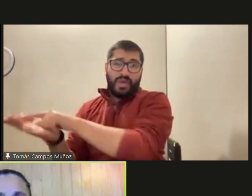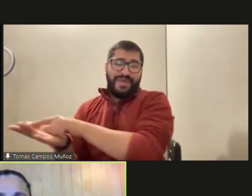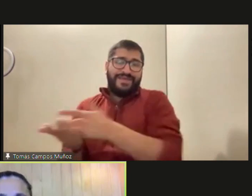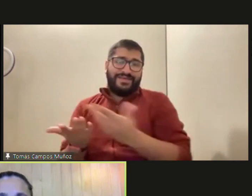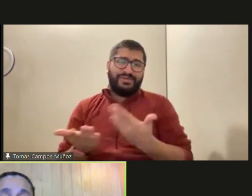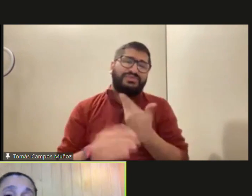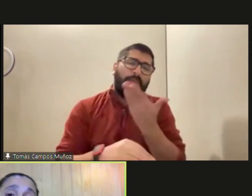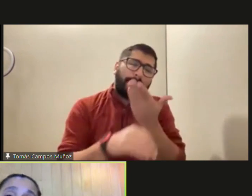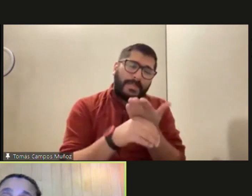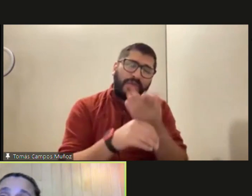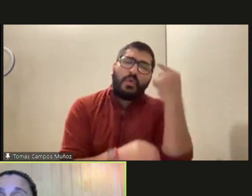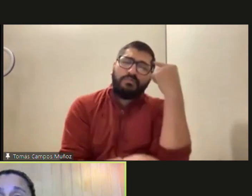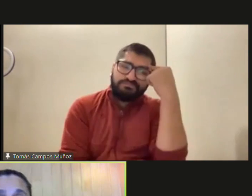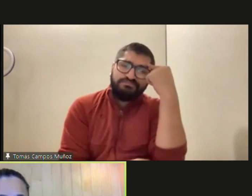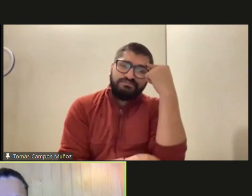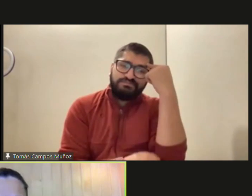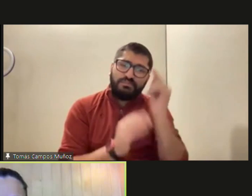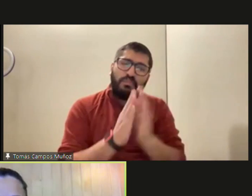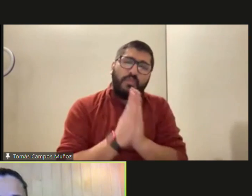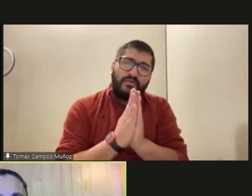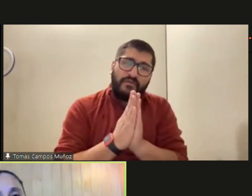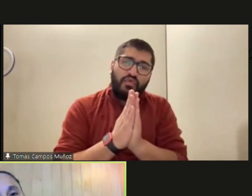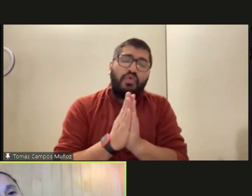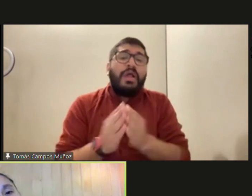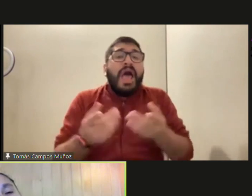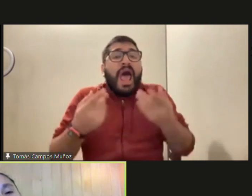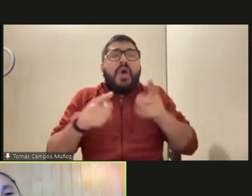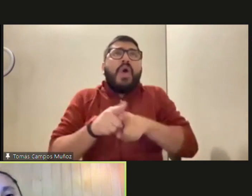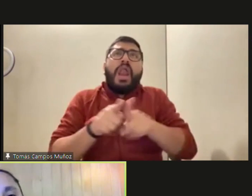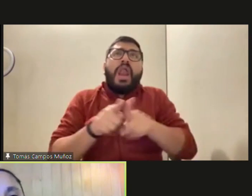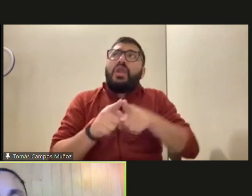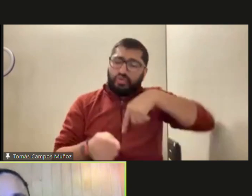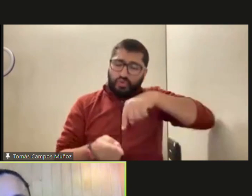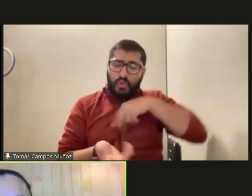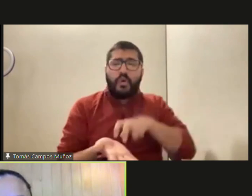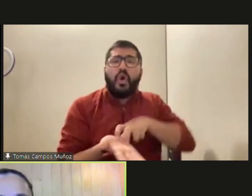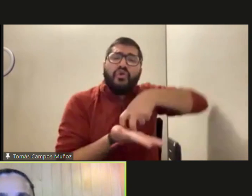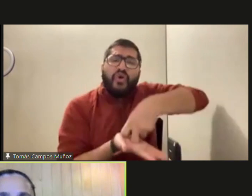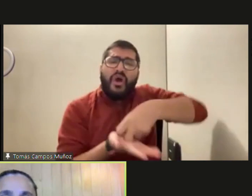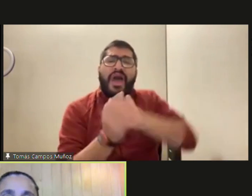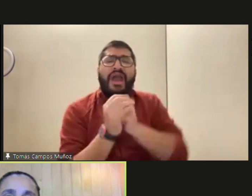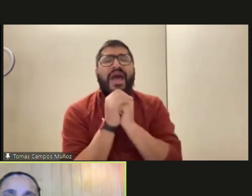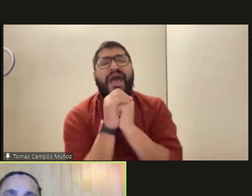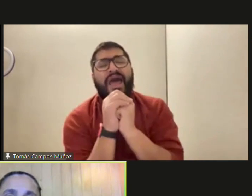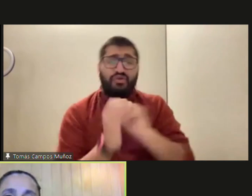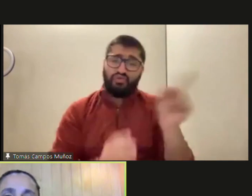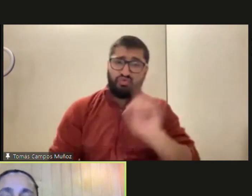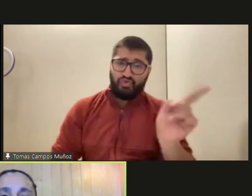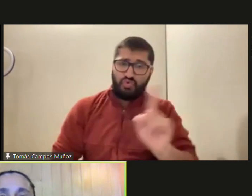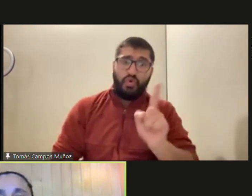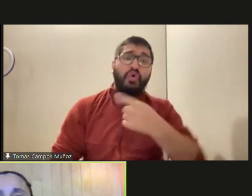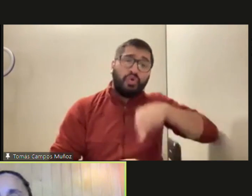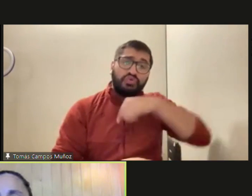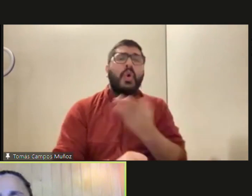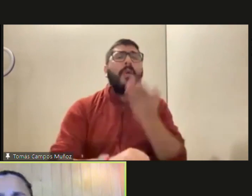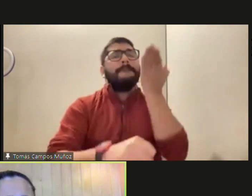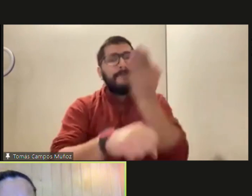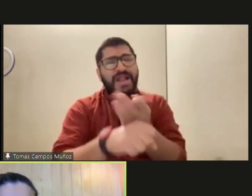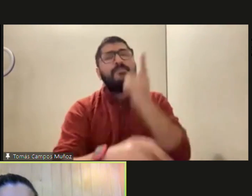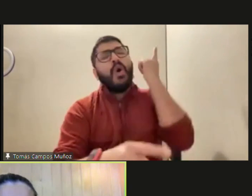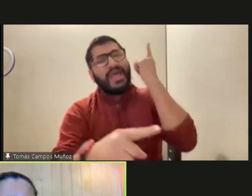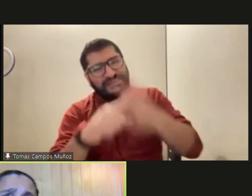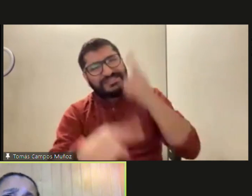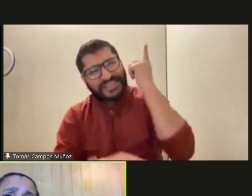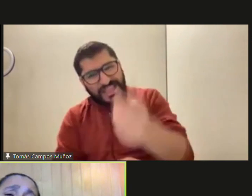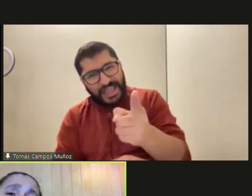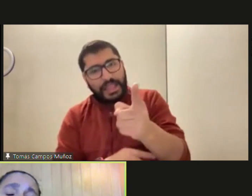los intérpretes. Cada uno trabaja en su lengua. Entonces les pedimos, por favor, que es igual que no se